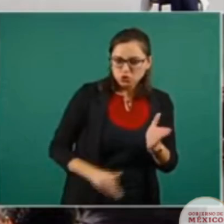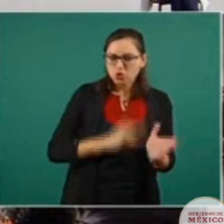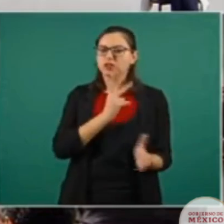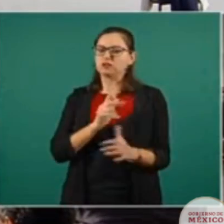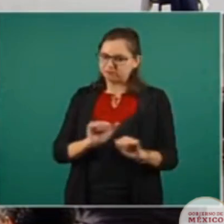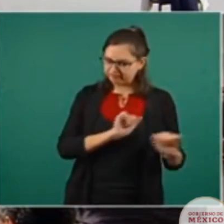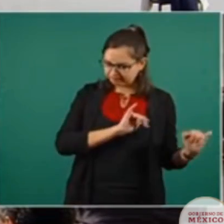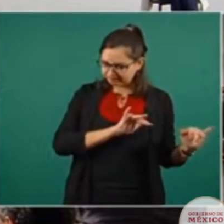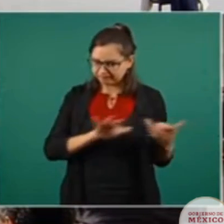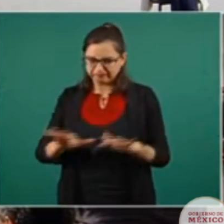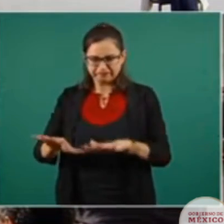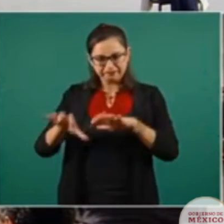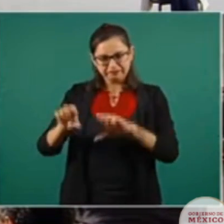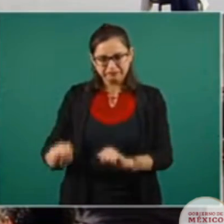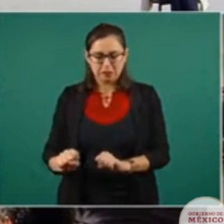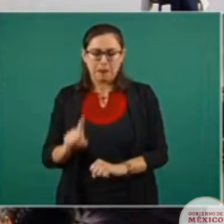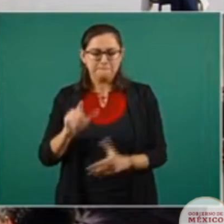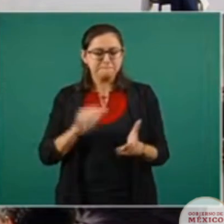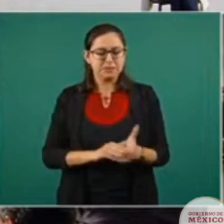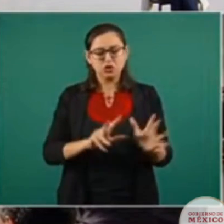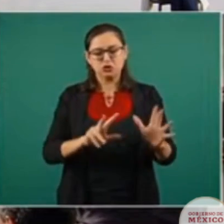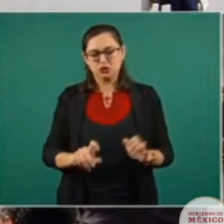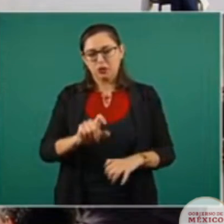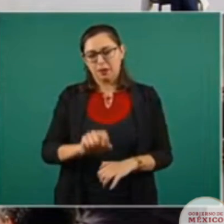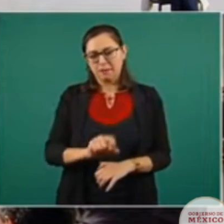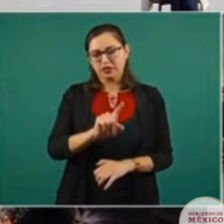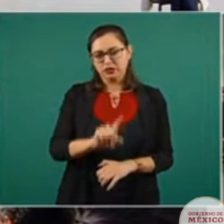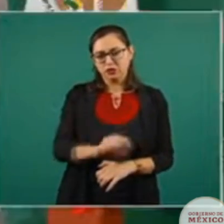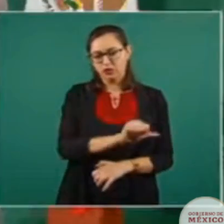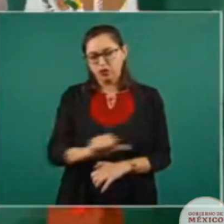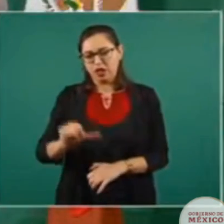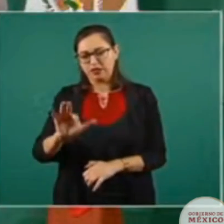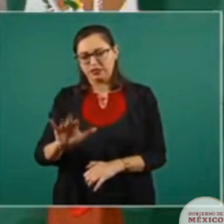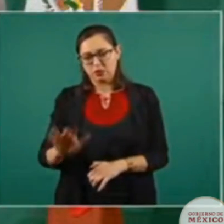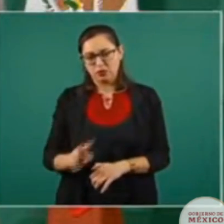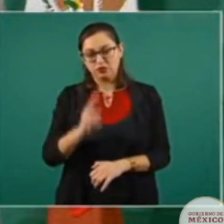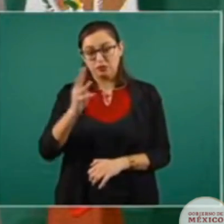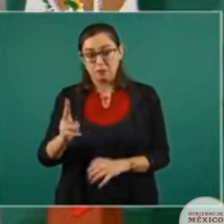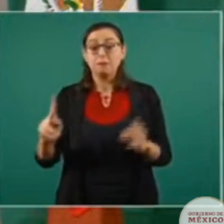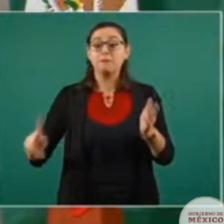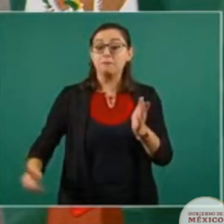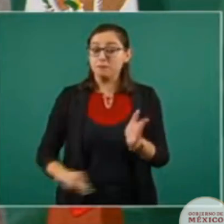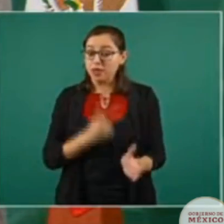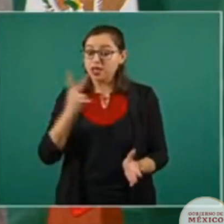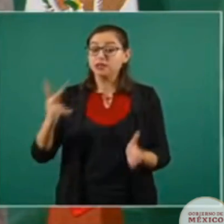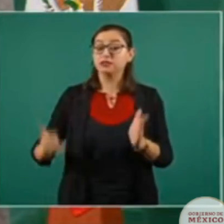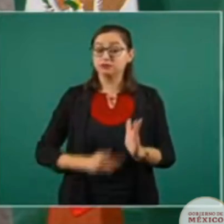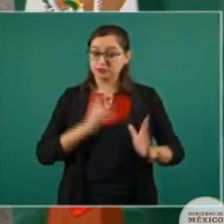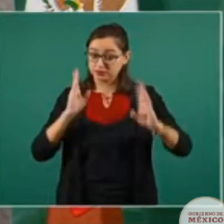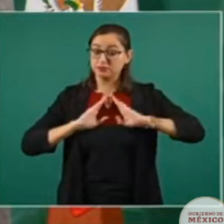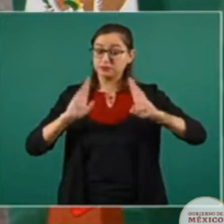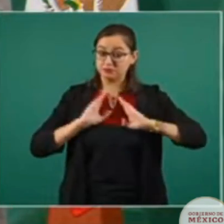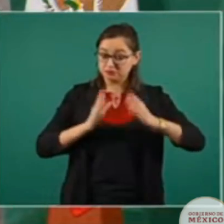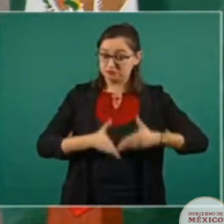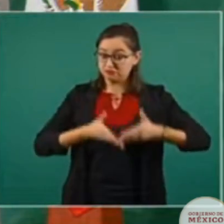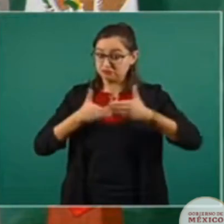reconquista entre 1821 y 1854. Envió varias incursiones militares.